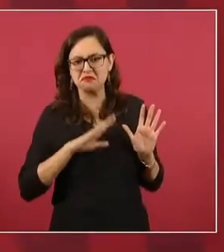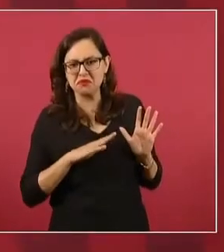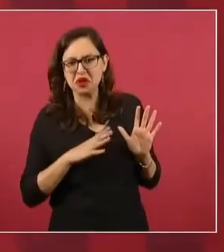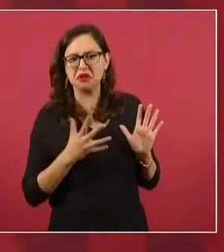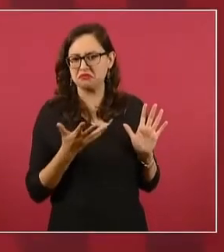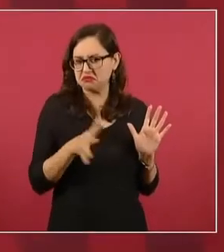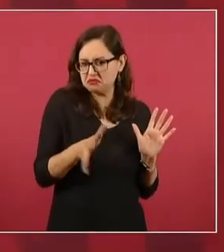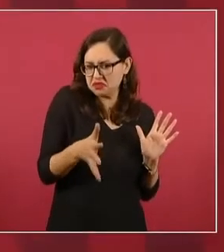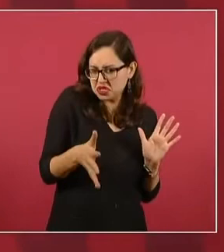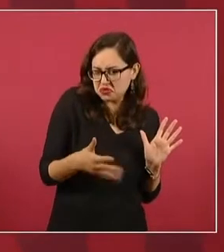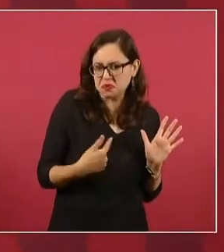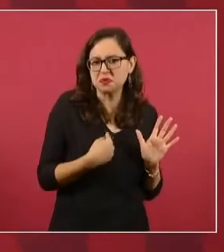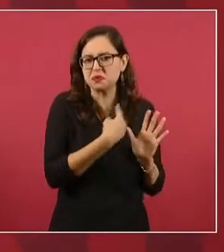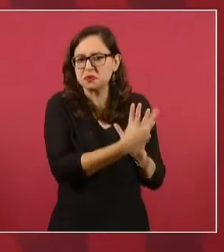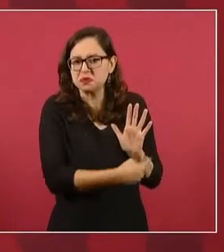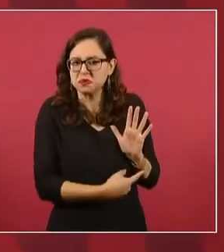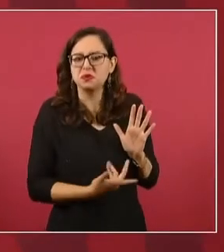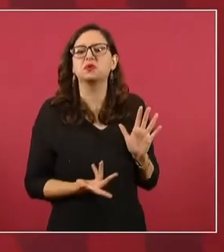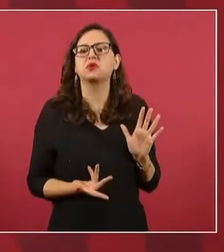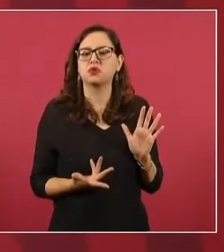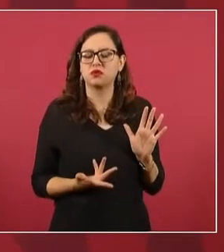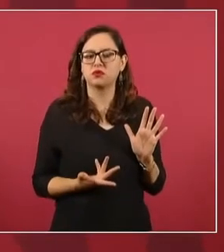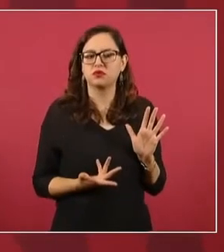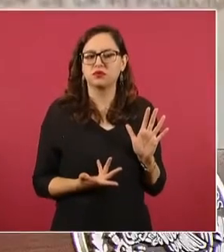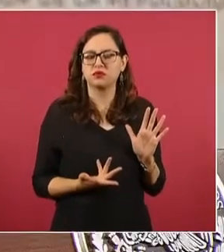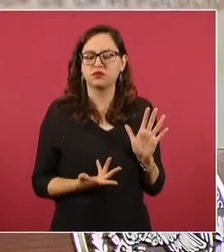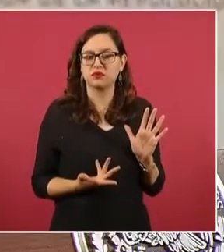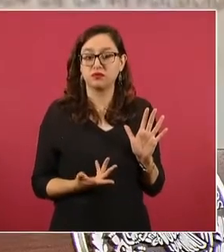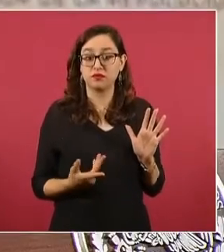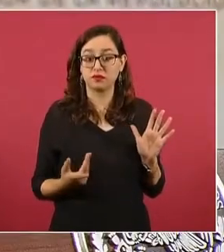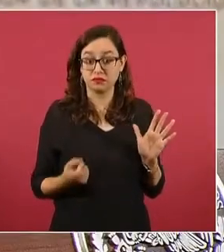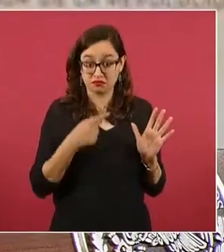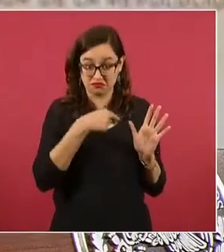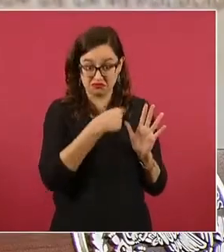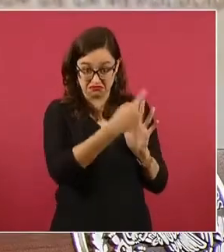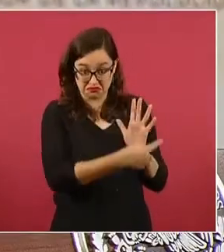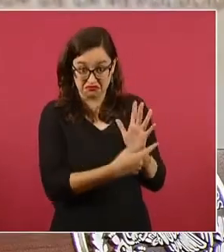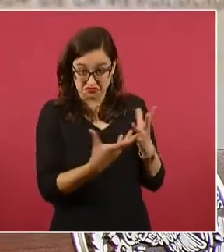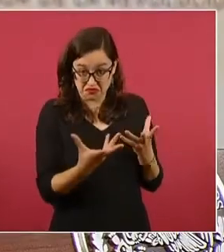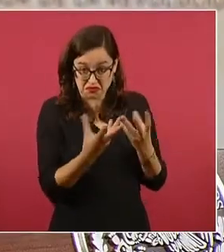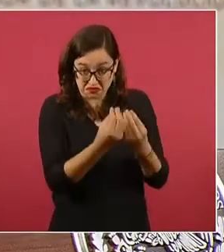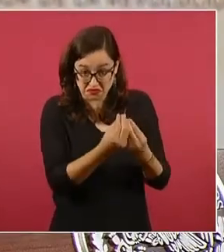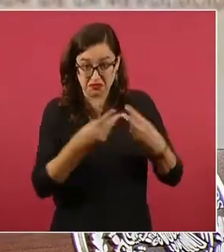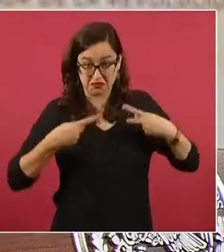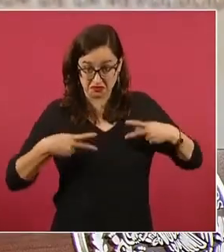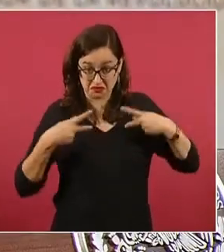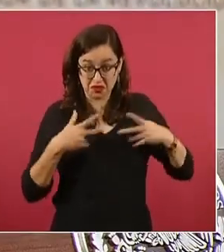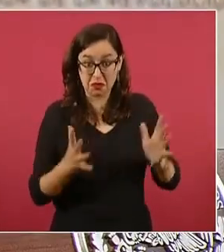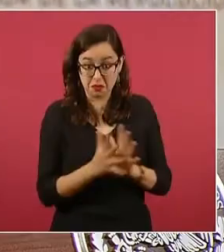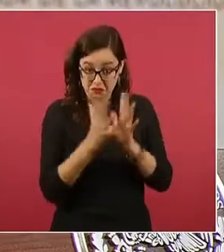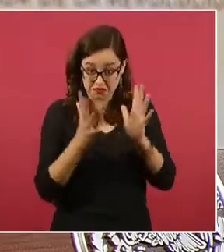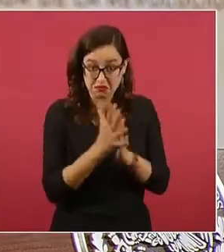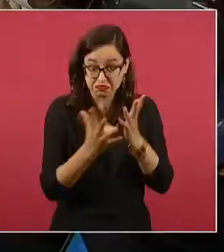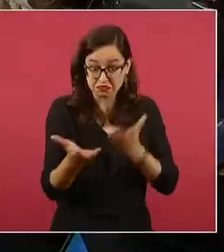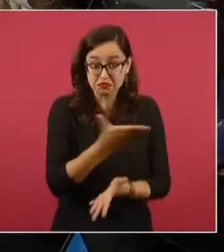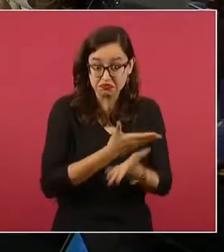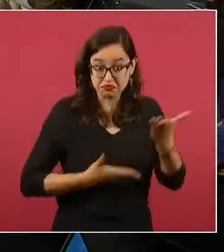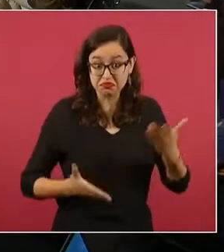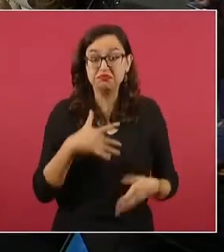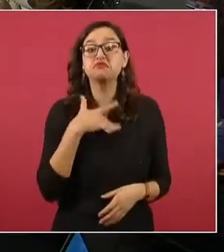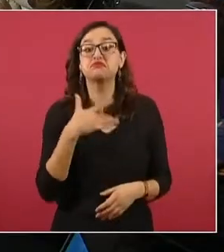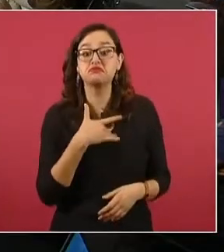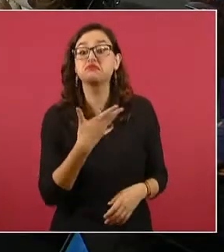Buena, mala, regular. Luego, ¿está cercano a la gente? ¿Lo considera cercano a la